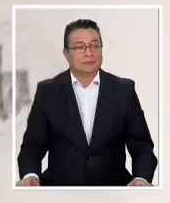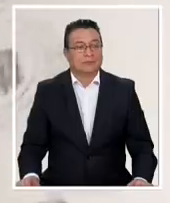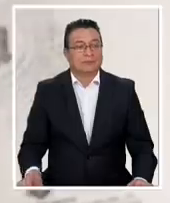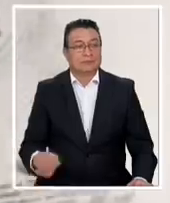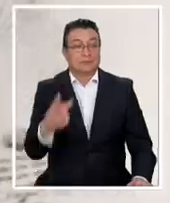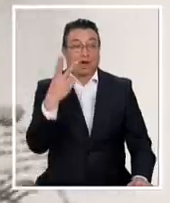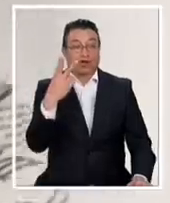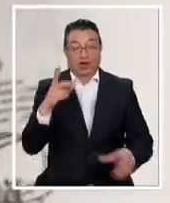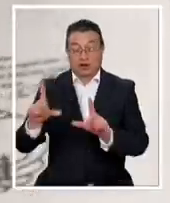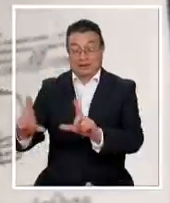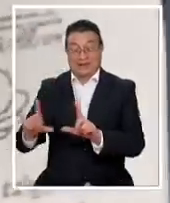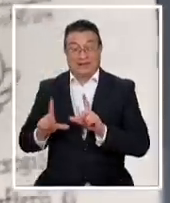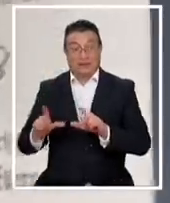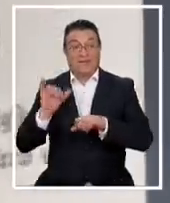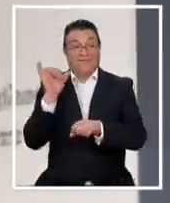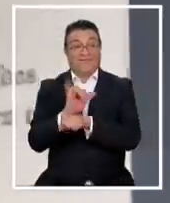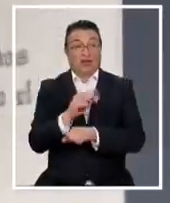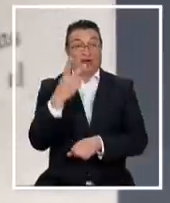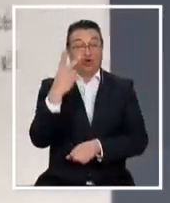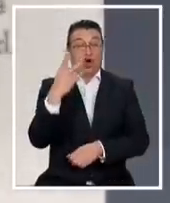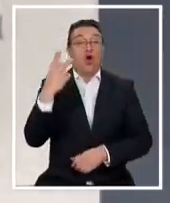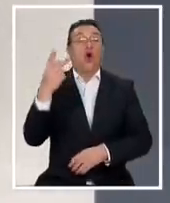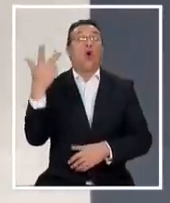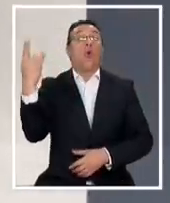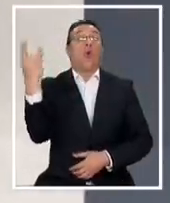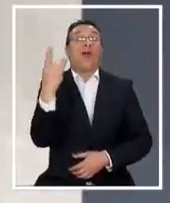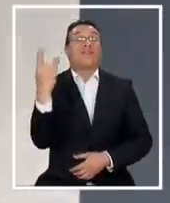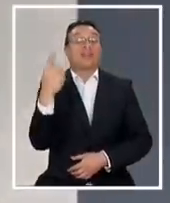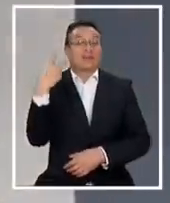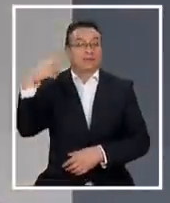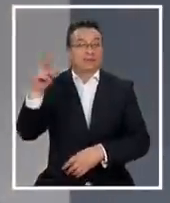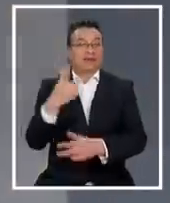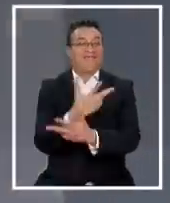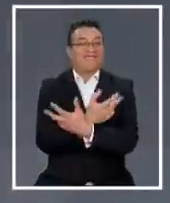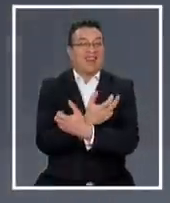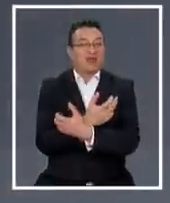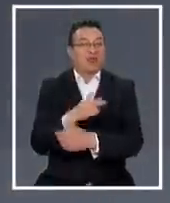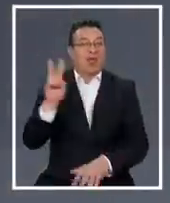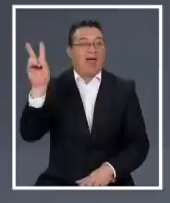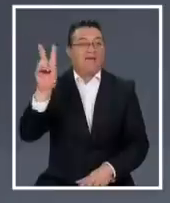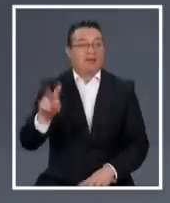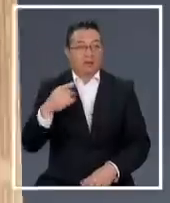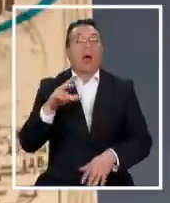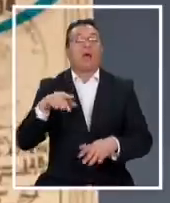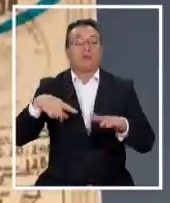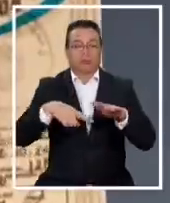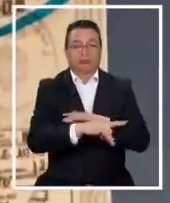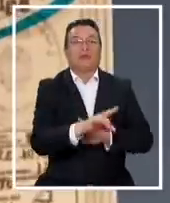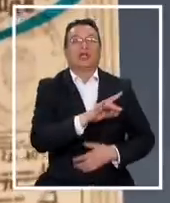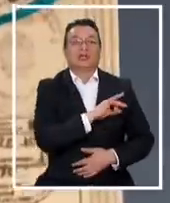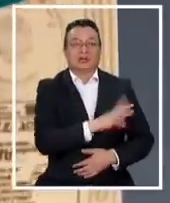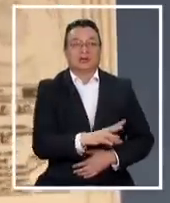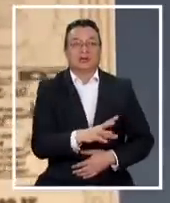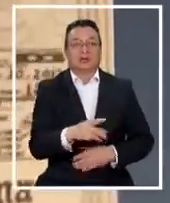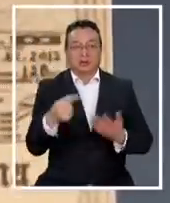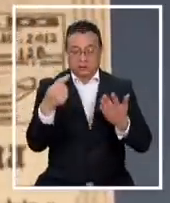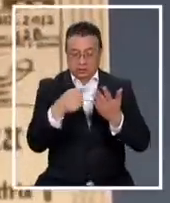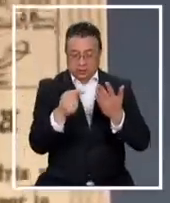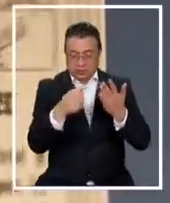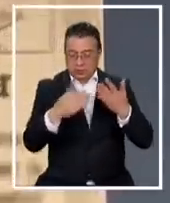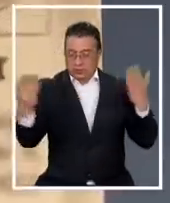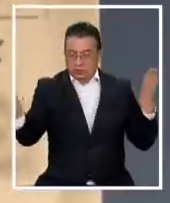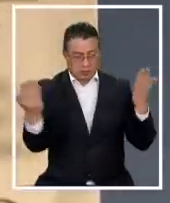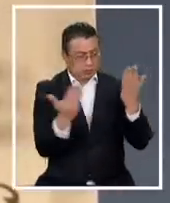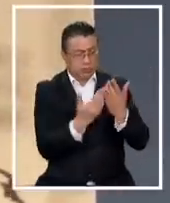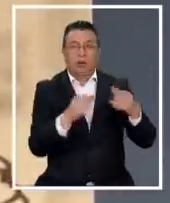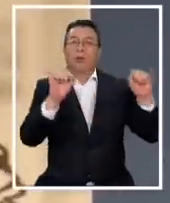Usando 2 títulos falsos de 2 universidades venezolanas, se abrió paso como médico en hospitales chilenos. ¿Qué chequeos aplicaron para